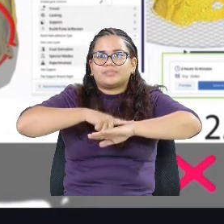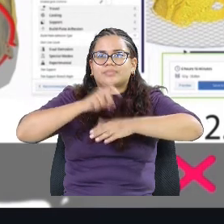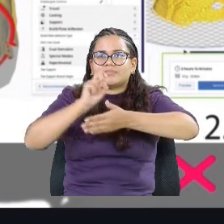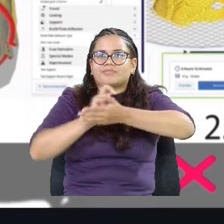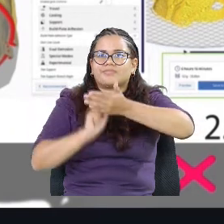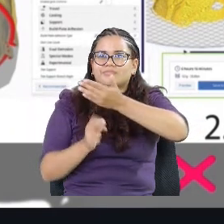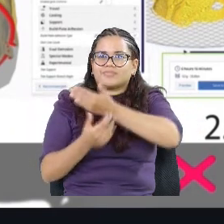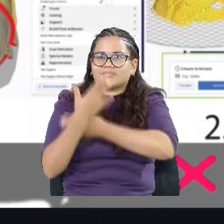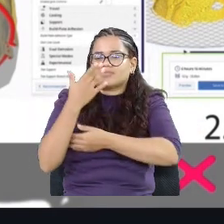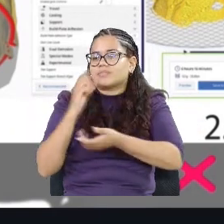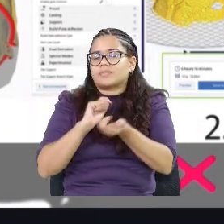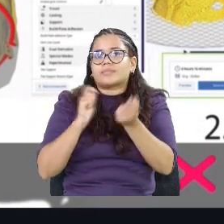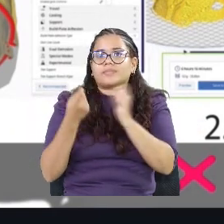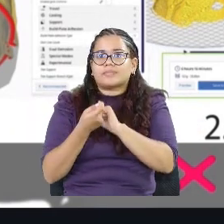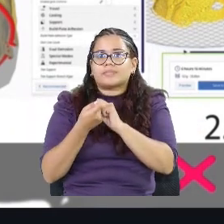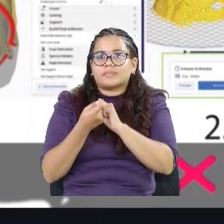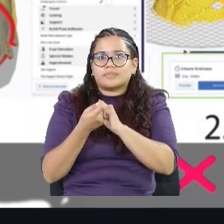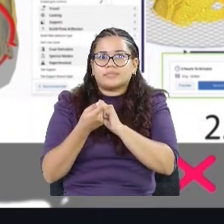impresión.